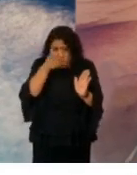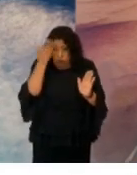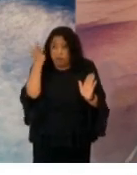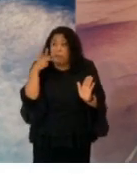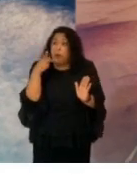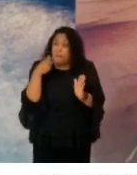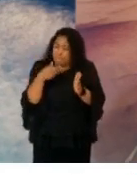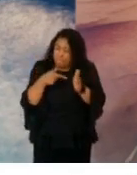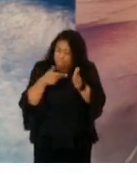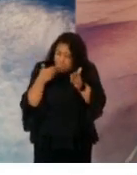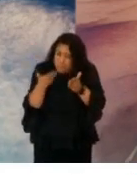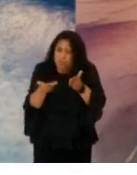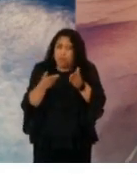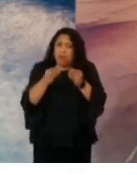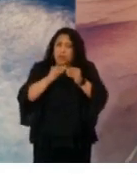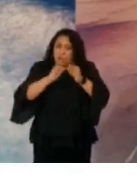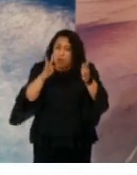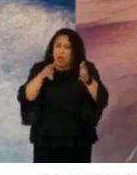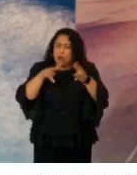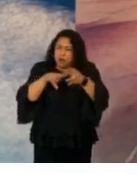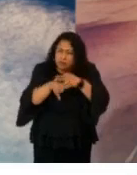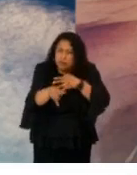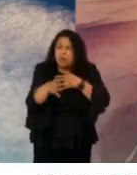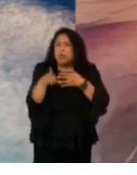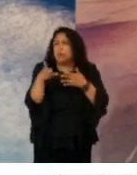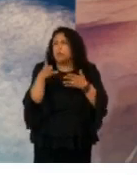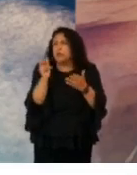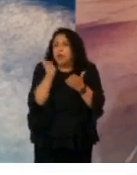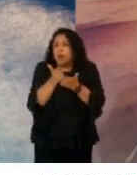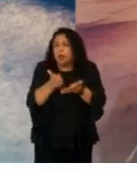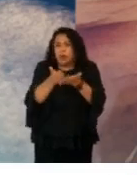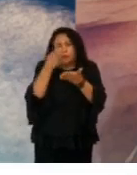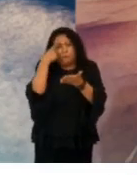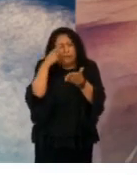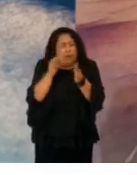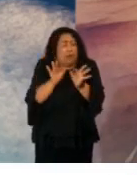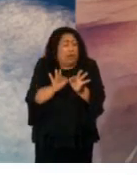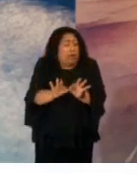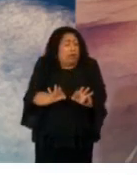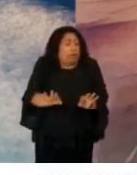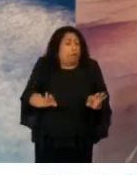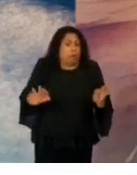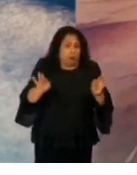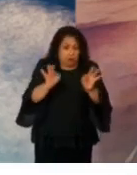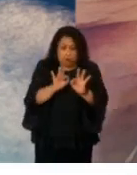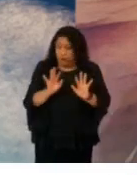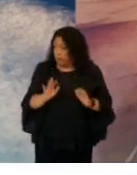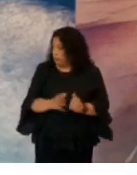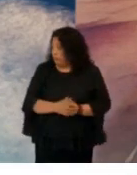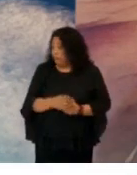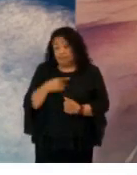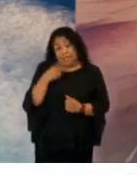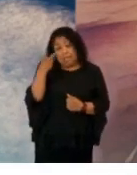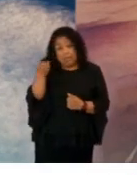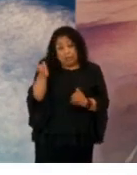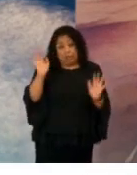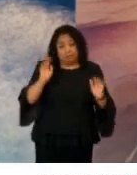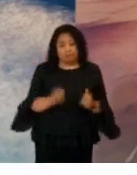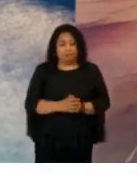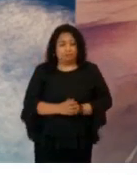exige transparencia y herramientas para efectuar el delito ambiental. Pero eso.